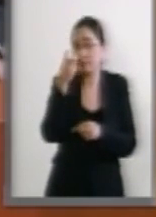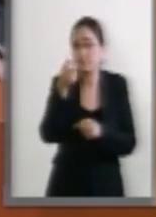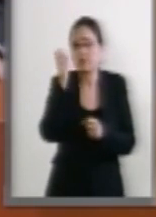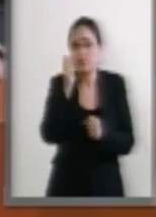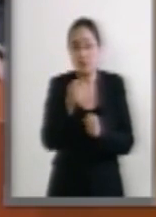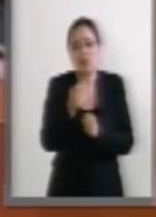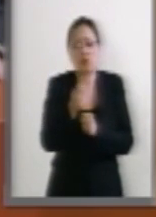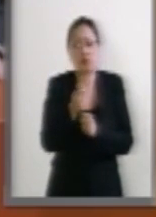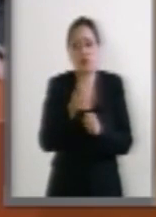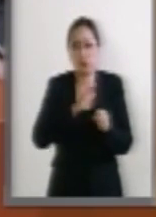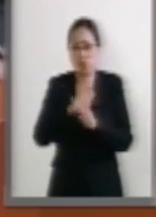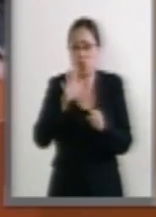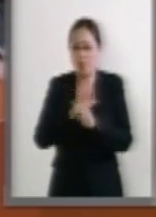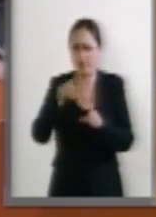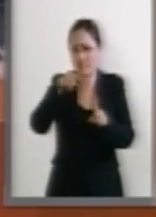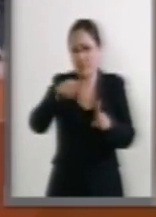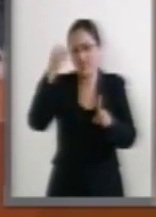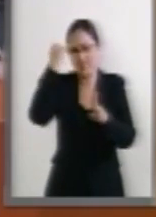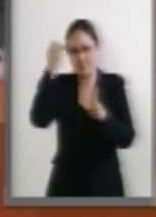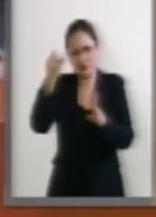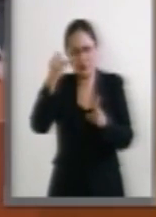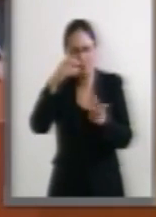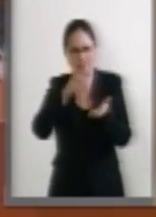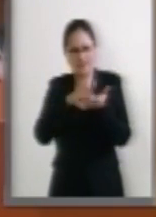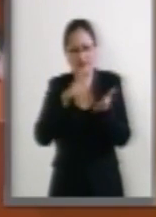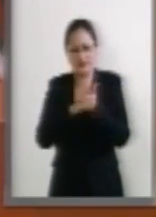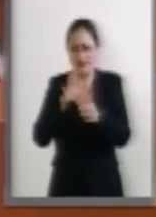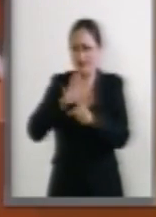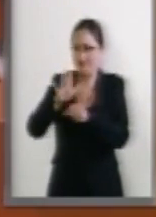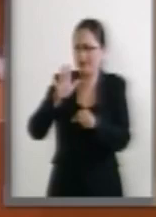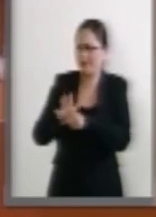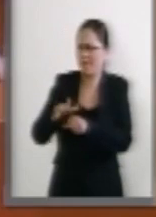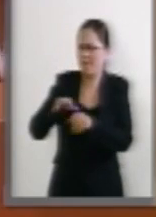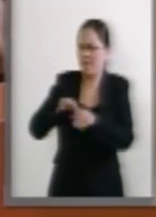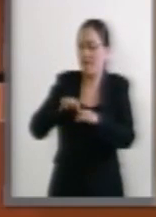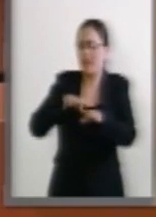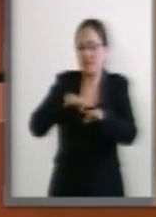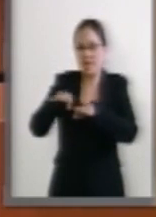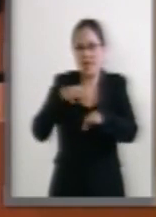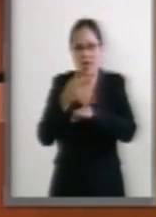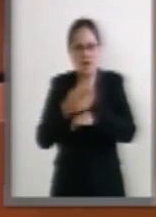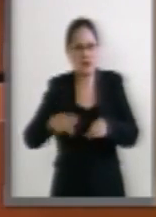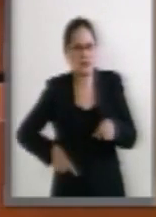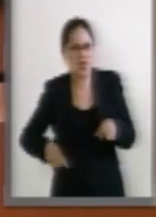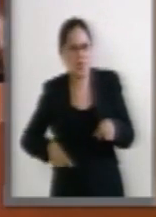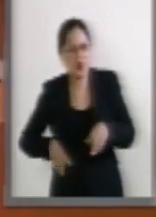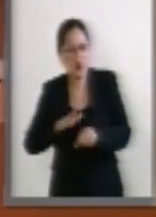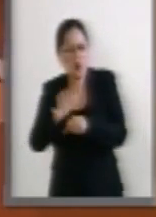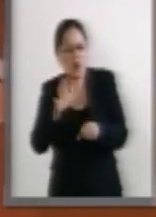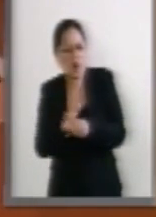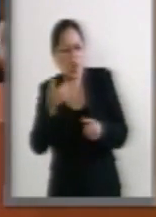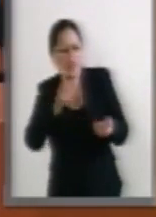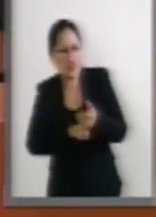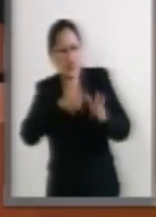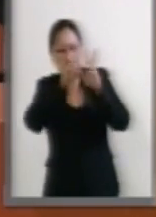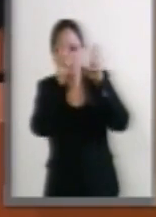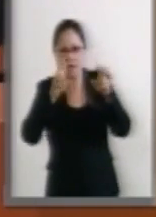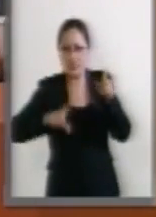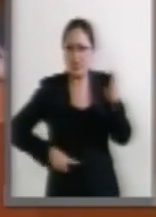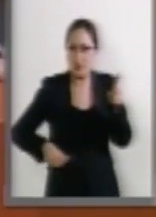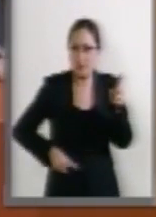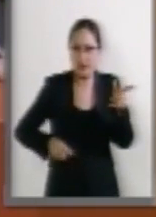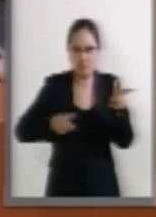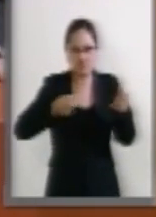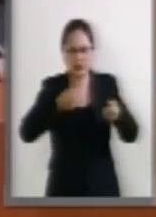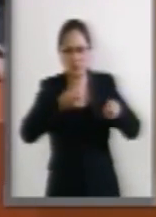la arraigada concepción patrimonialista de los servidores públicos sobre los asuntos públicos. Por